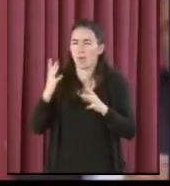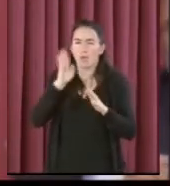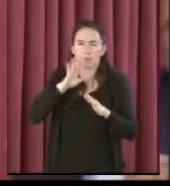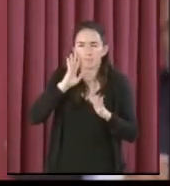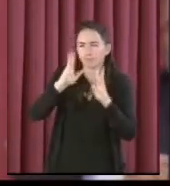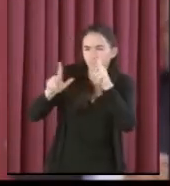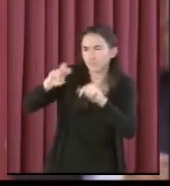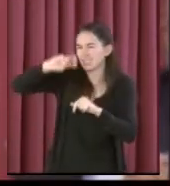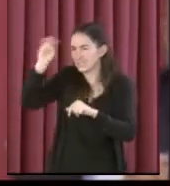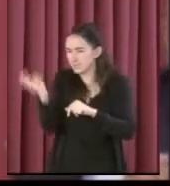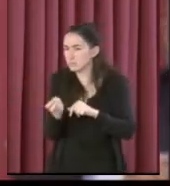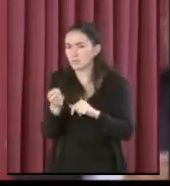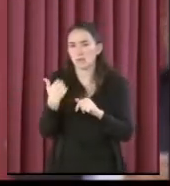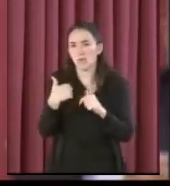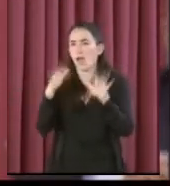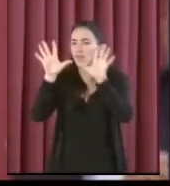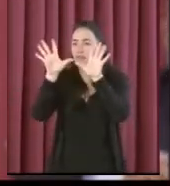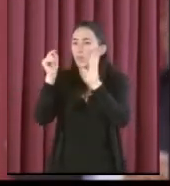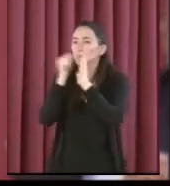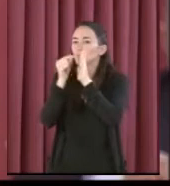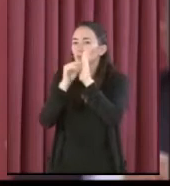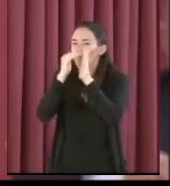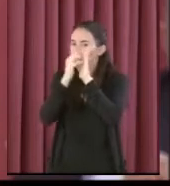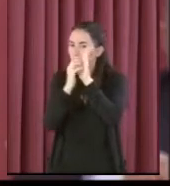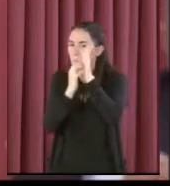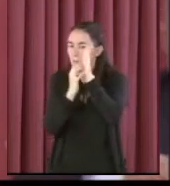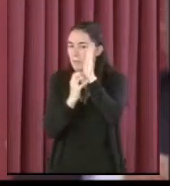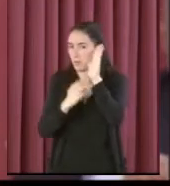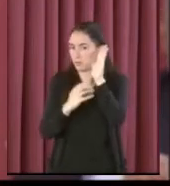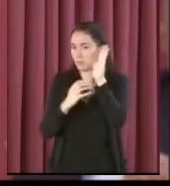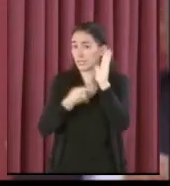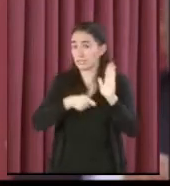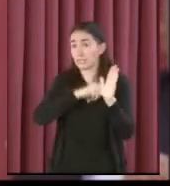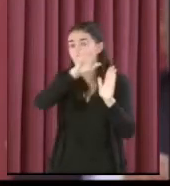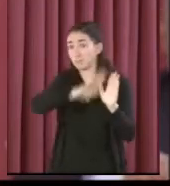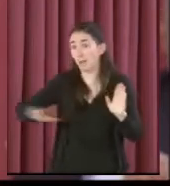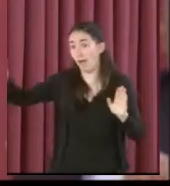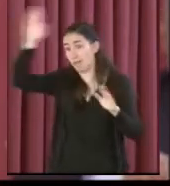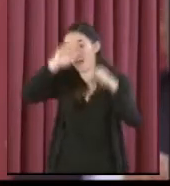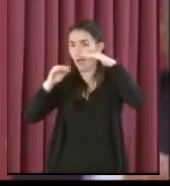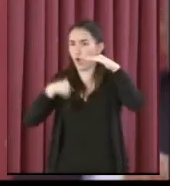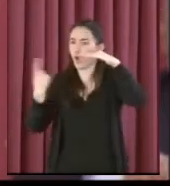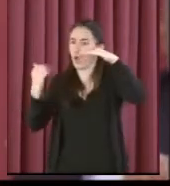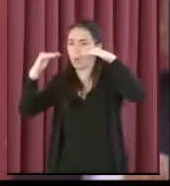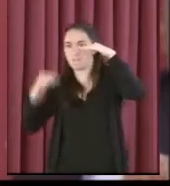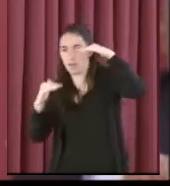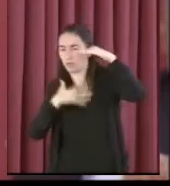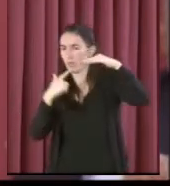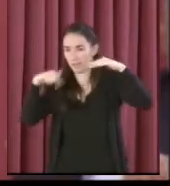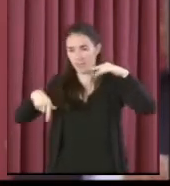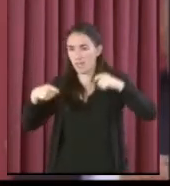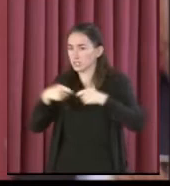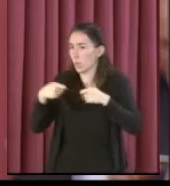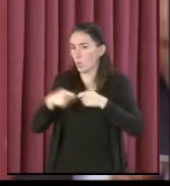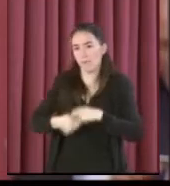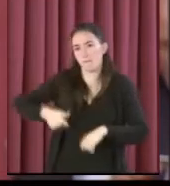de 10 puntos en los últimos 4 años y se sitúa por debajo de la media estatal. Estamos, como bien